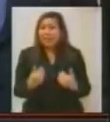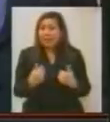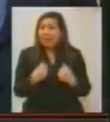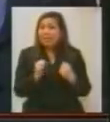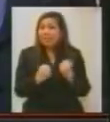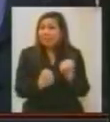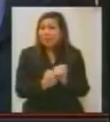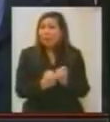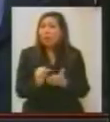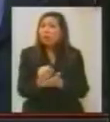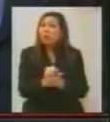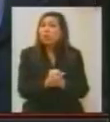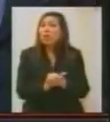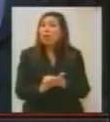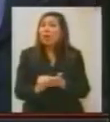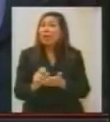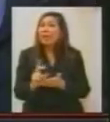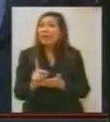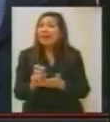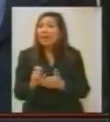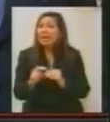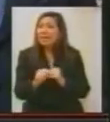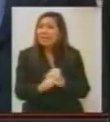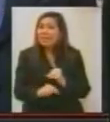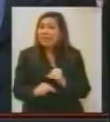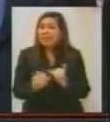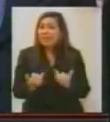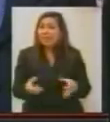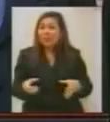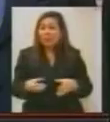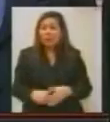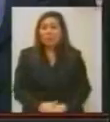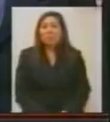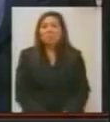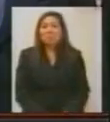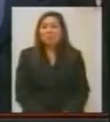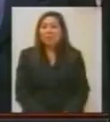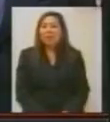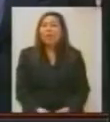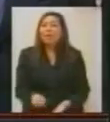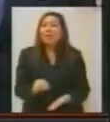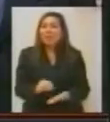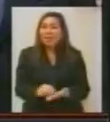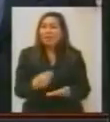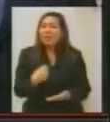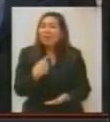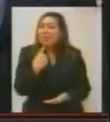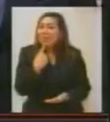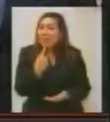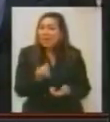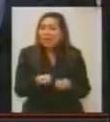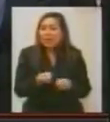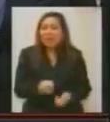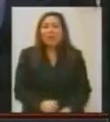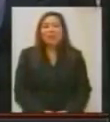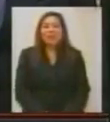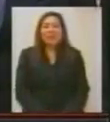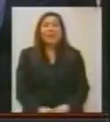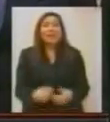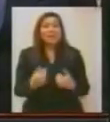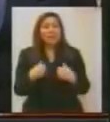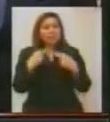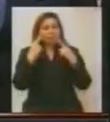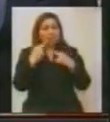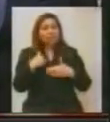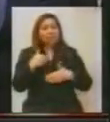a apoyar a Solidaridad Nacional para que se mantenga en la dirección de esta comisión? Nuevamente, insisto en que debemos